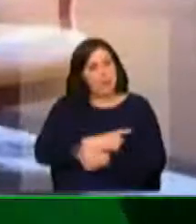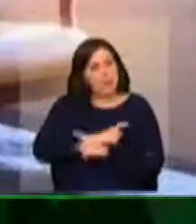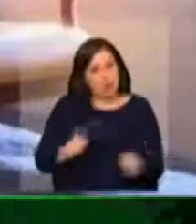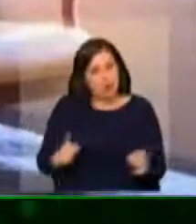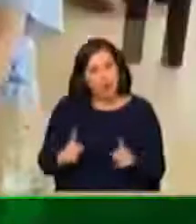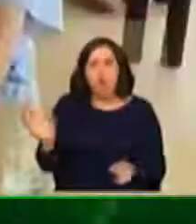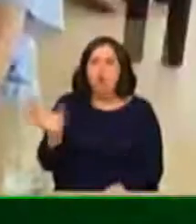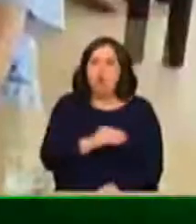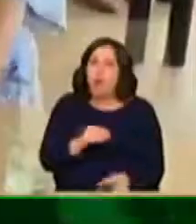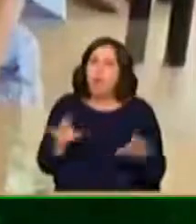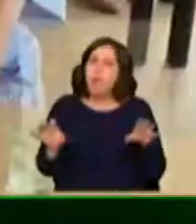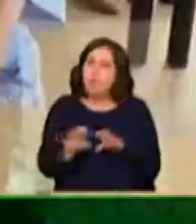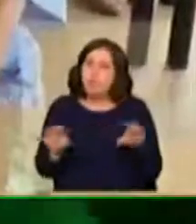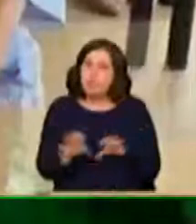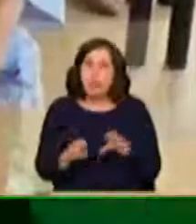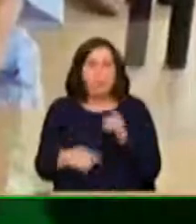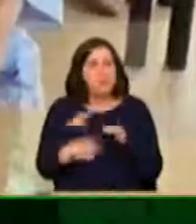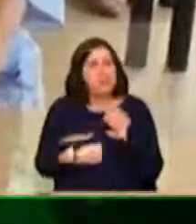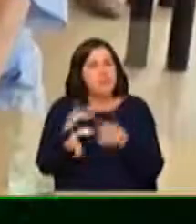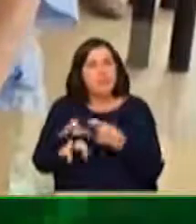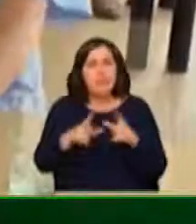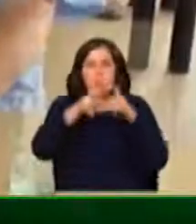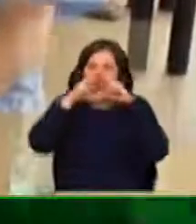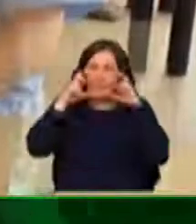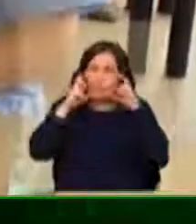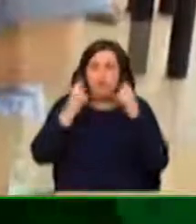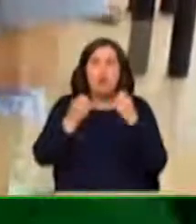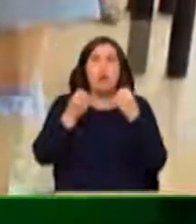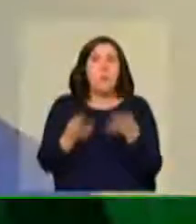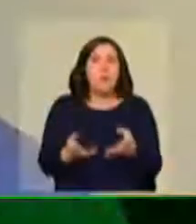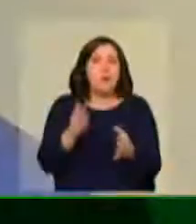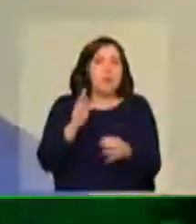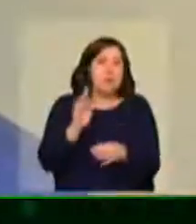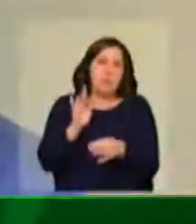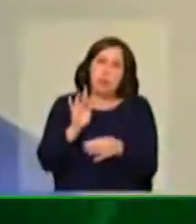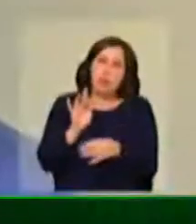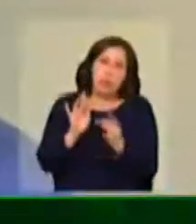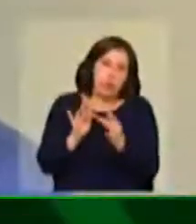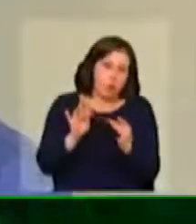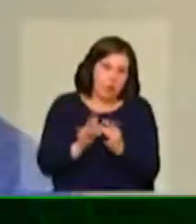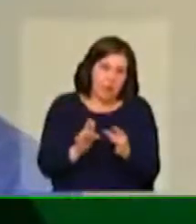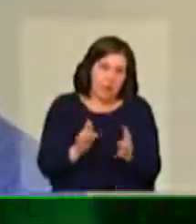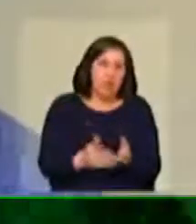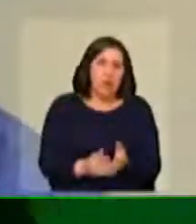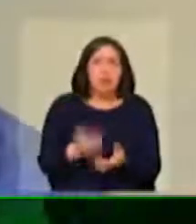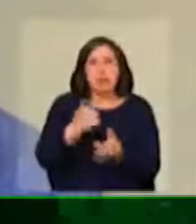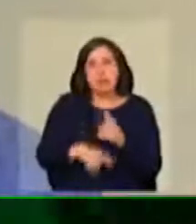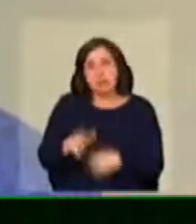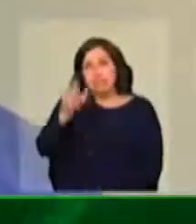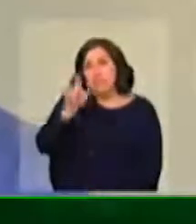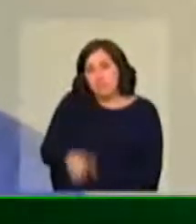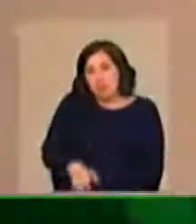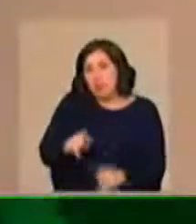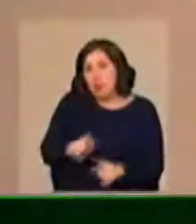seguir usando el tapabocas. ¿Por qué? Porque es el medio de contagio del exterior hacia el interior. Entonces, el residente sin tapabocas, el